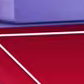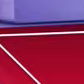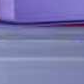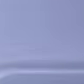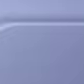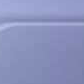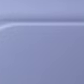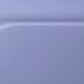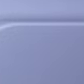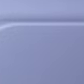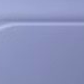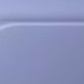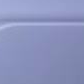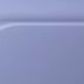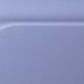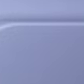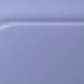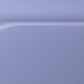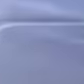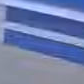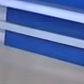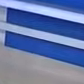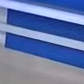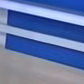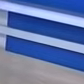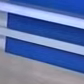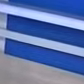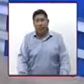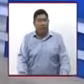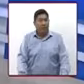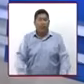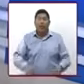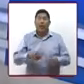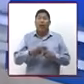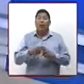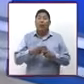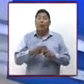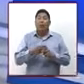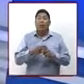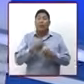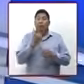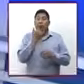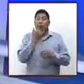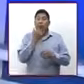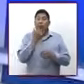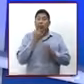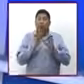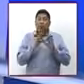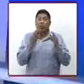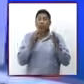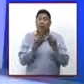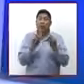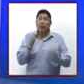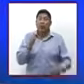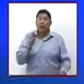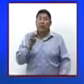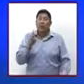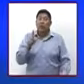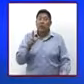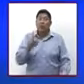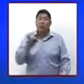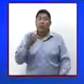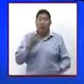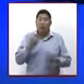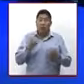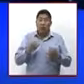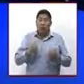En instantes, al día. En instantes le vamos a contar el drama que vive la familia de Ariel, este joven que el